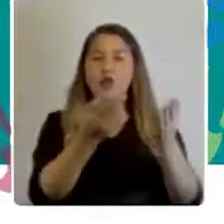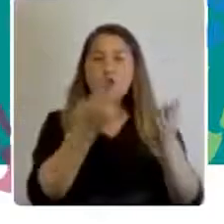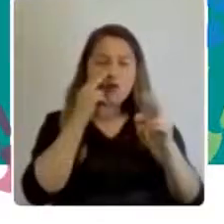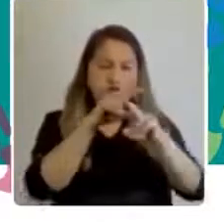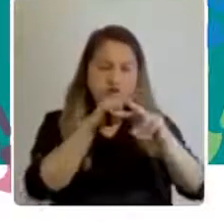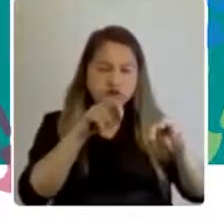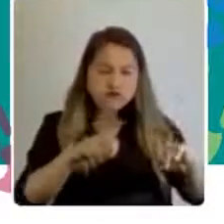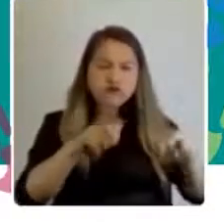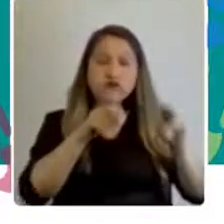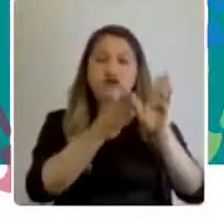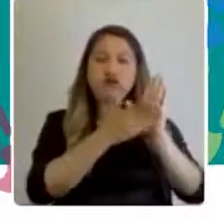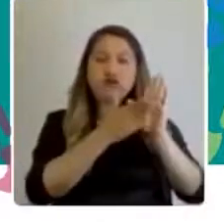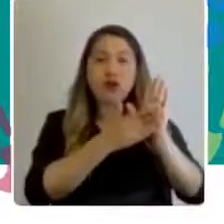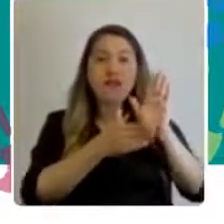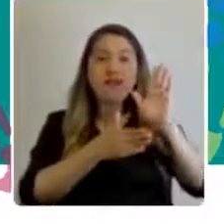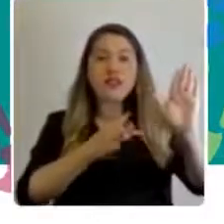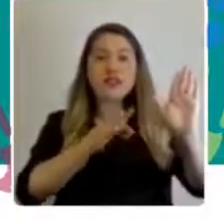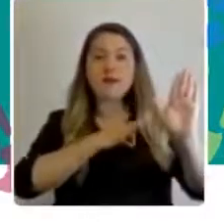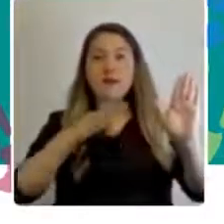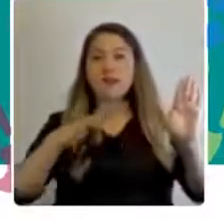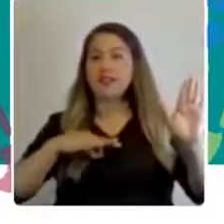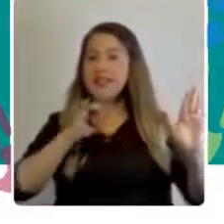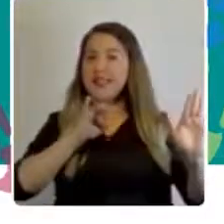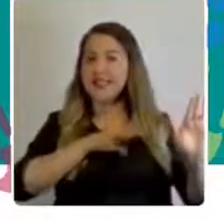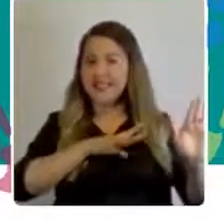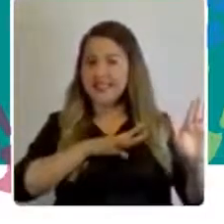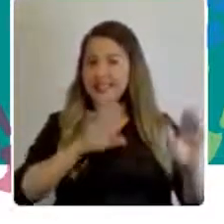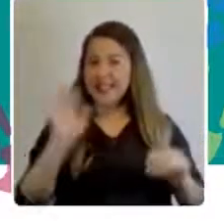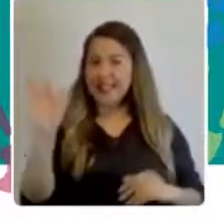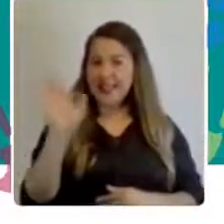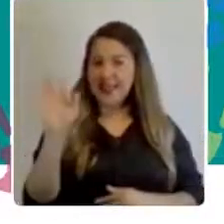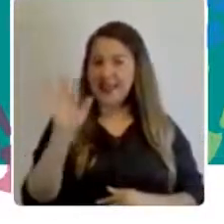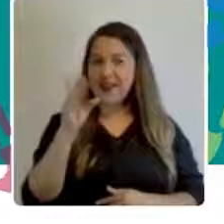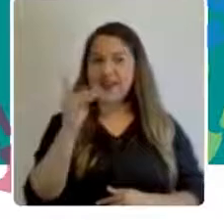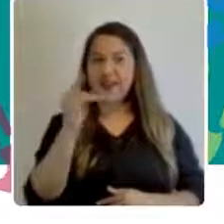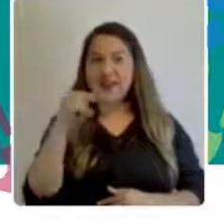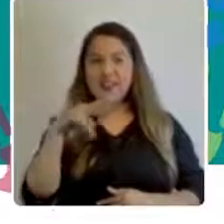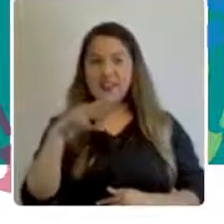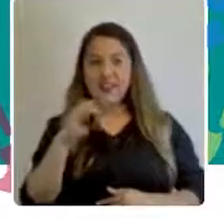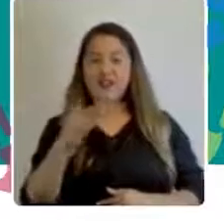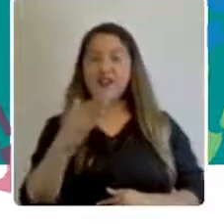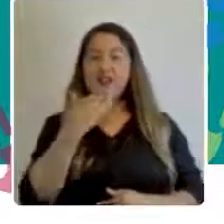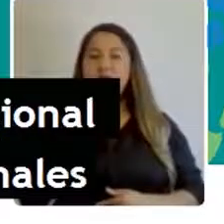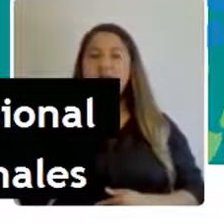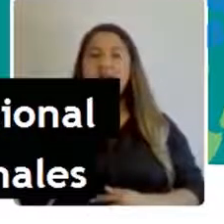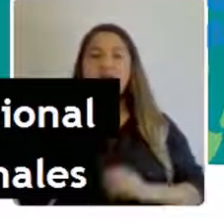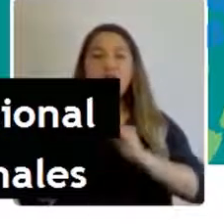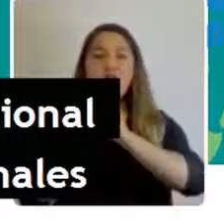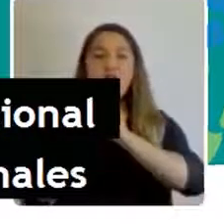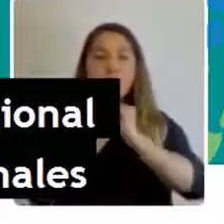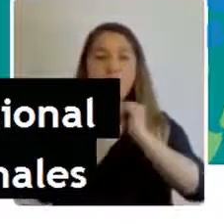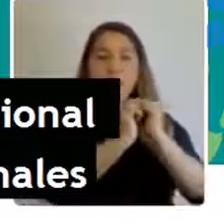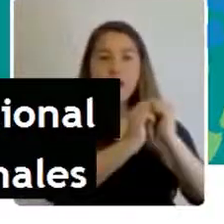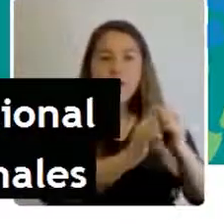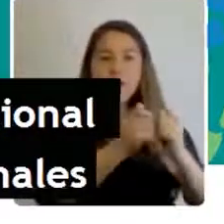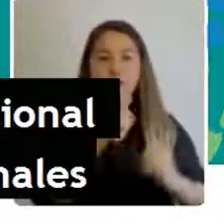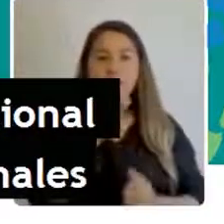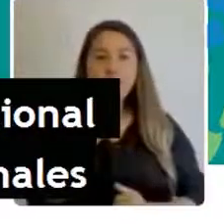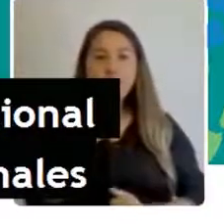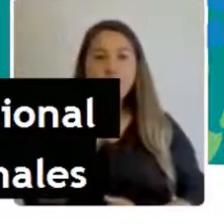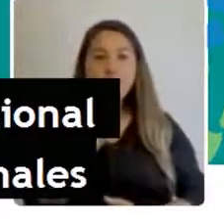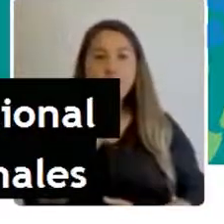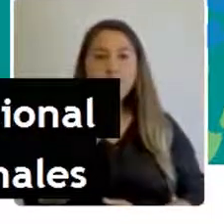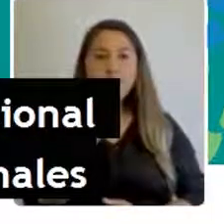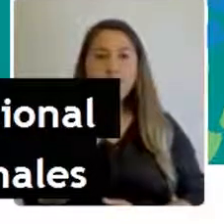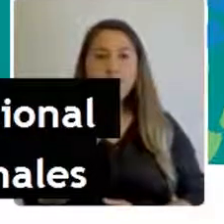del Ministerio de Salud de Chile. ¿Qué tal, Dino? Y por último, nos acompaña también Stephen Groft, asesor senior del director